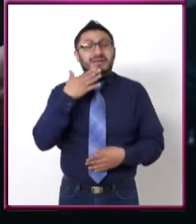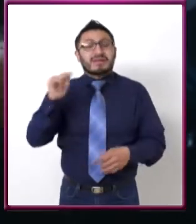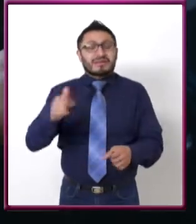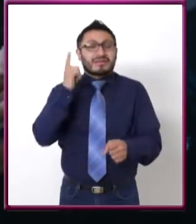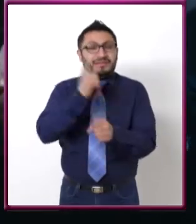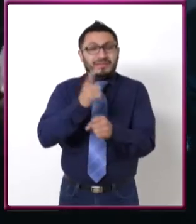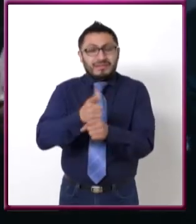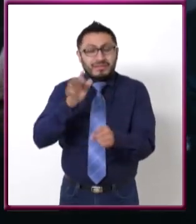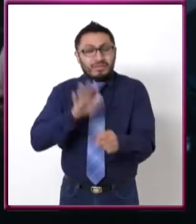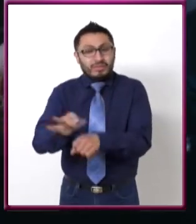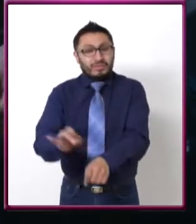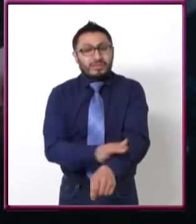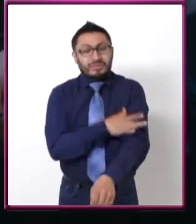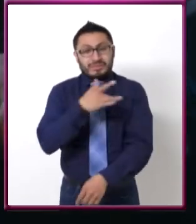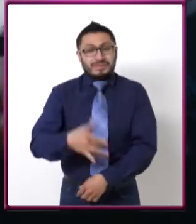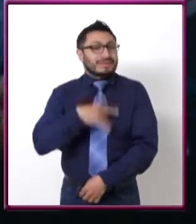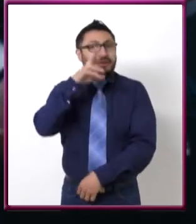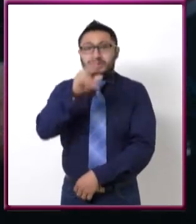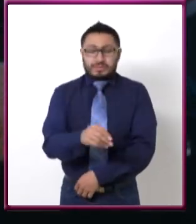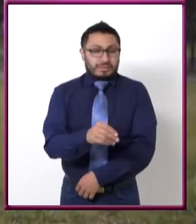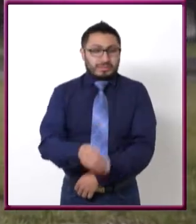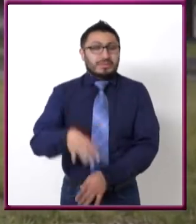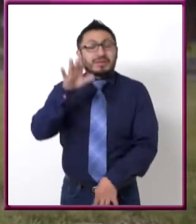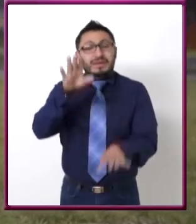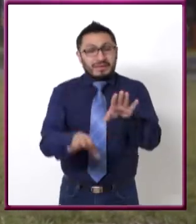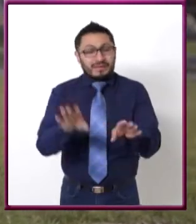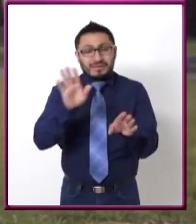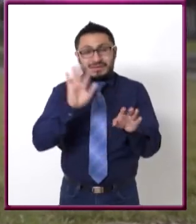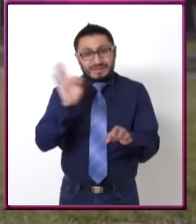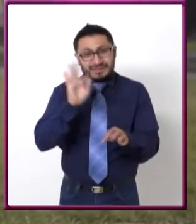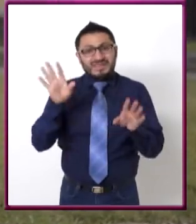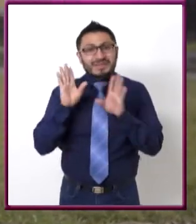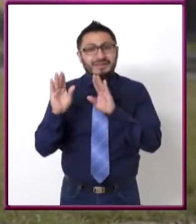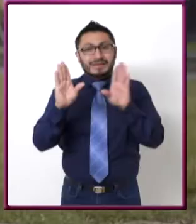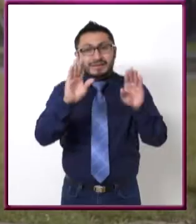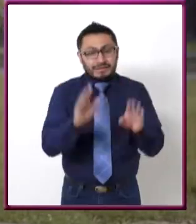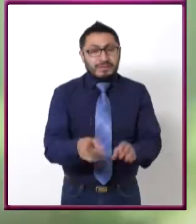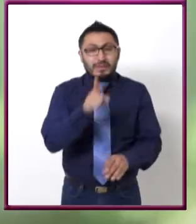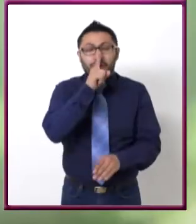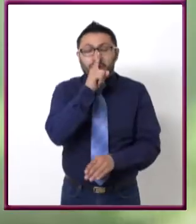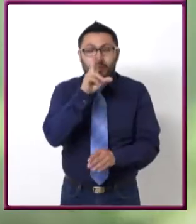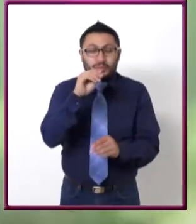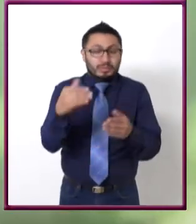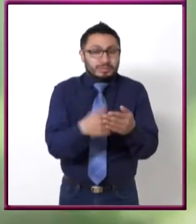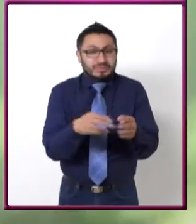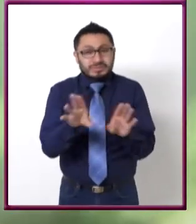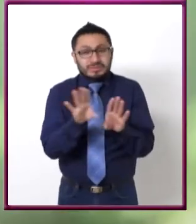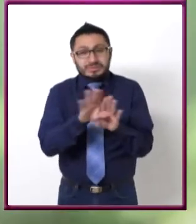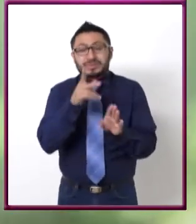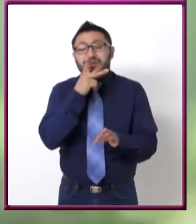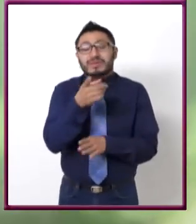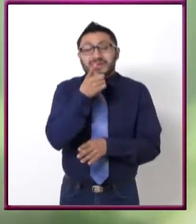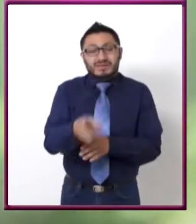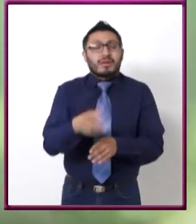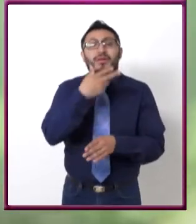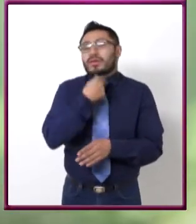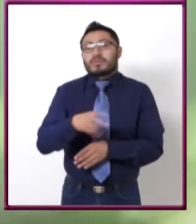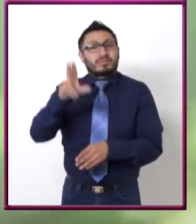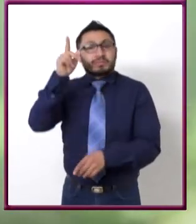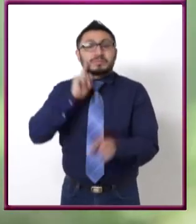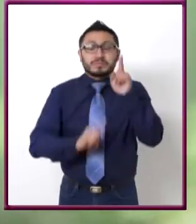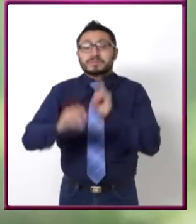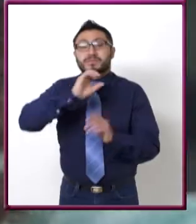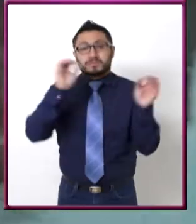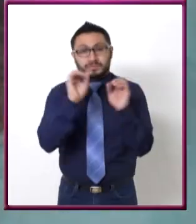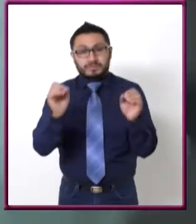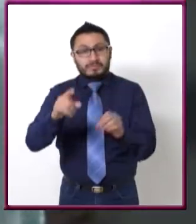la habilidad de identificar y manejar sus emociones. Quizá porque se nos ha enseñado a negarlas o esconderlas en frases como los hombres